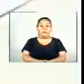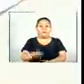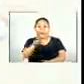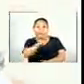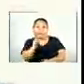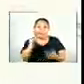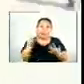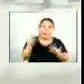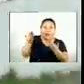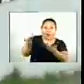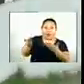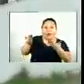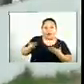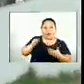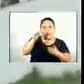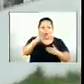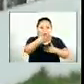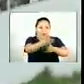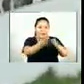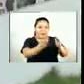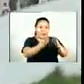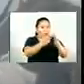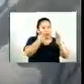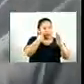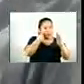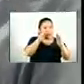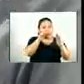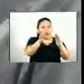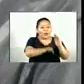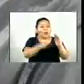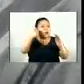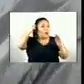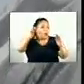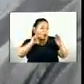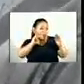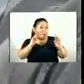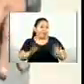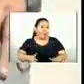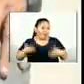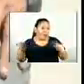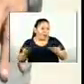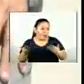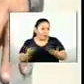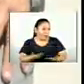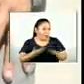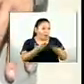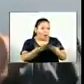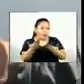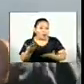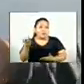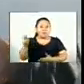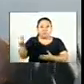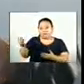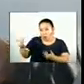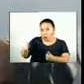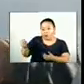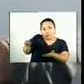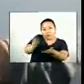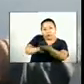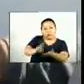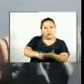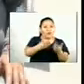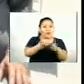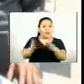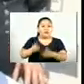espera por ayudas durante su estancia en el albergue Senda de Vida Roberto Augusto Rivas se ha dedicado a ayudar con el ingreso de migrantes de diferentes